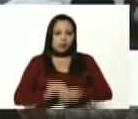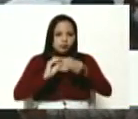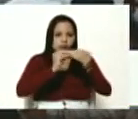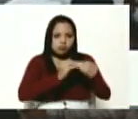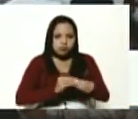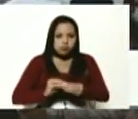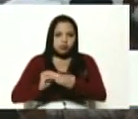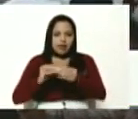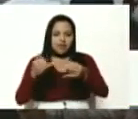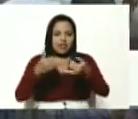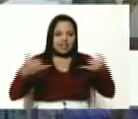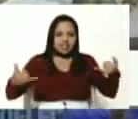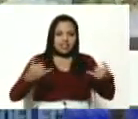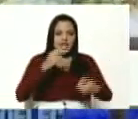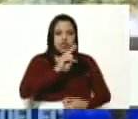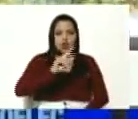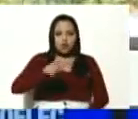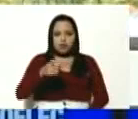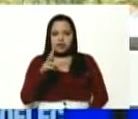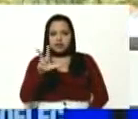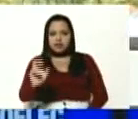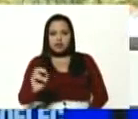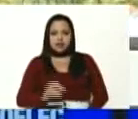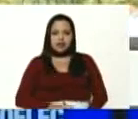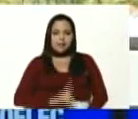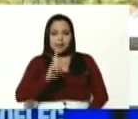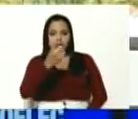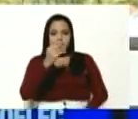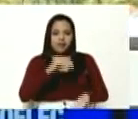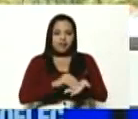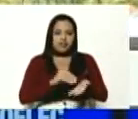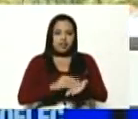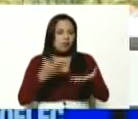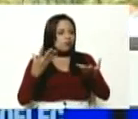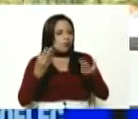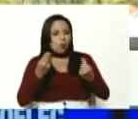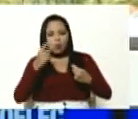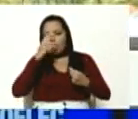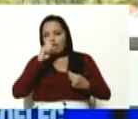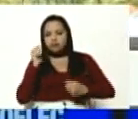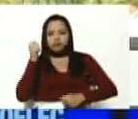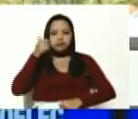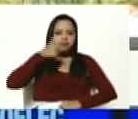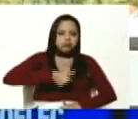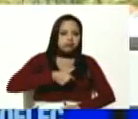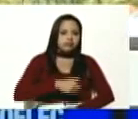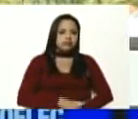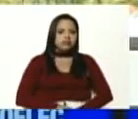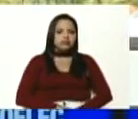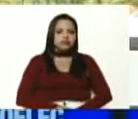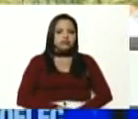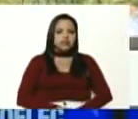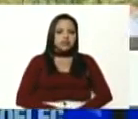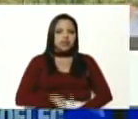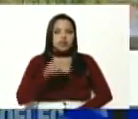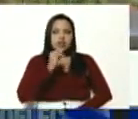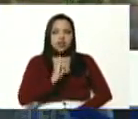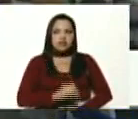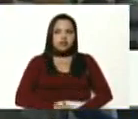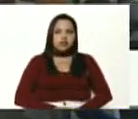línea de 230 por primera vez en mucho tiempo tenemos la comunidad de la vuelta 2